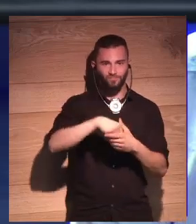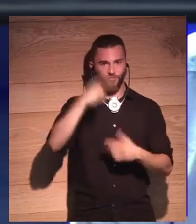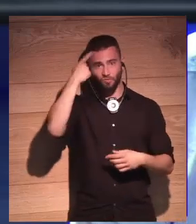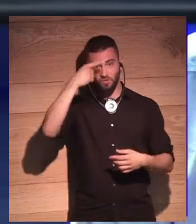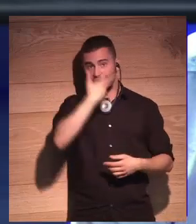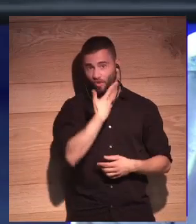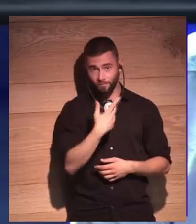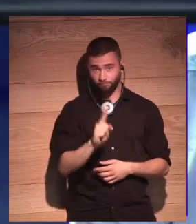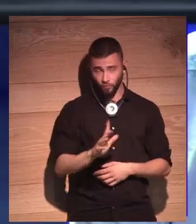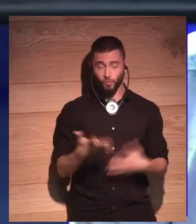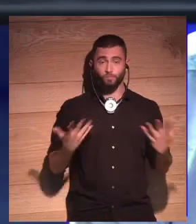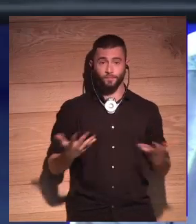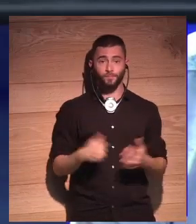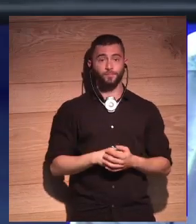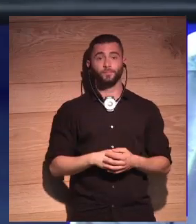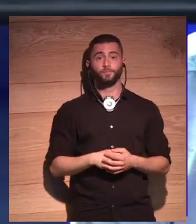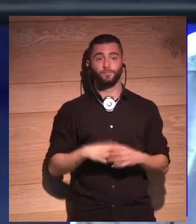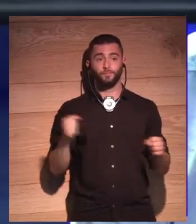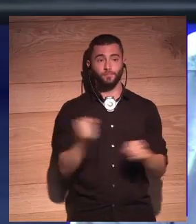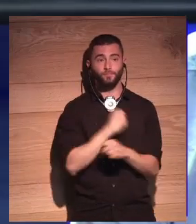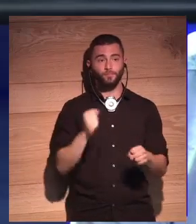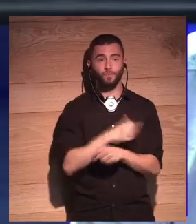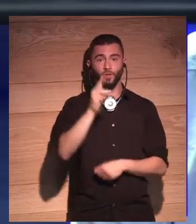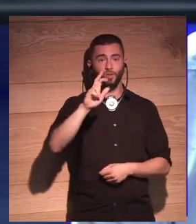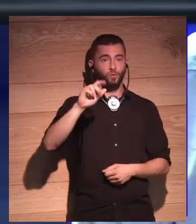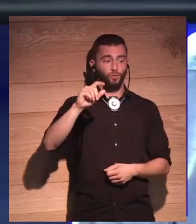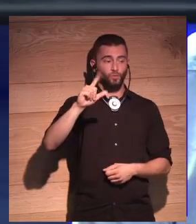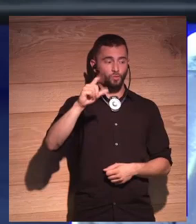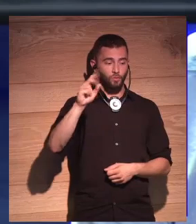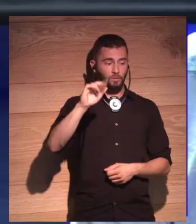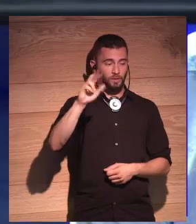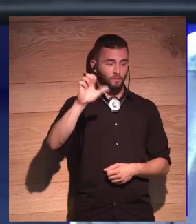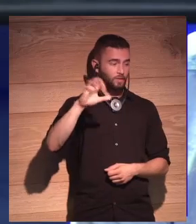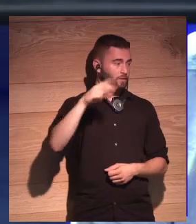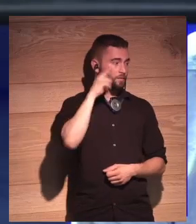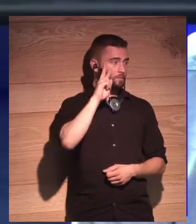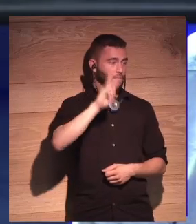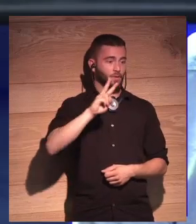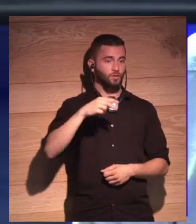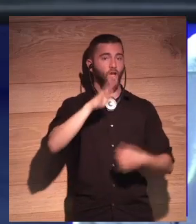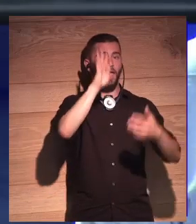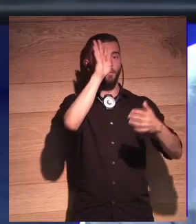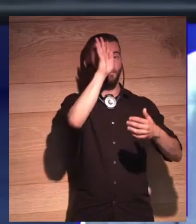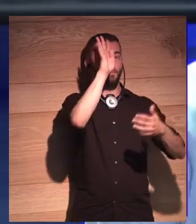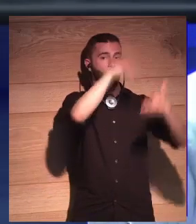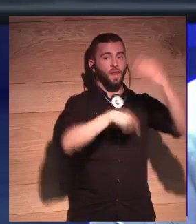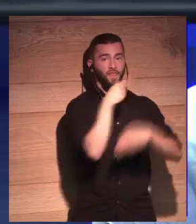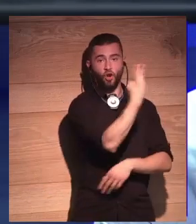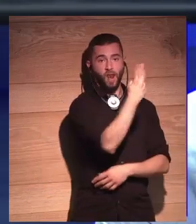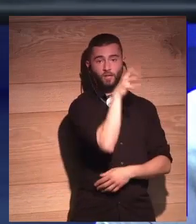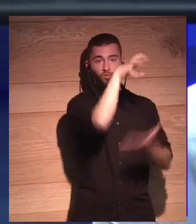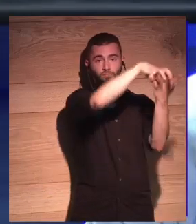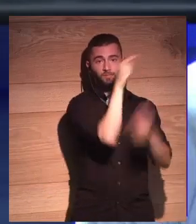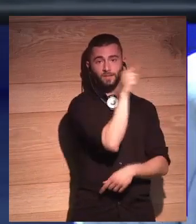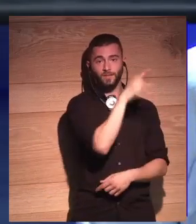conocimiento. Trabajaron con True Lively y con Vision, ambas están en Barcelona, y entonces hicieron